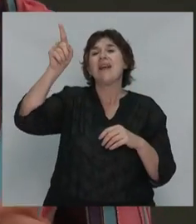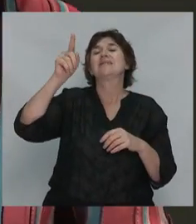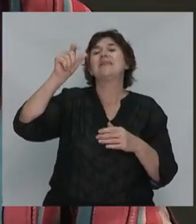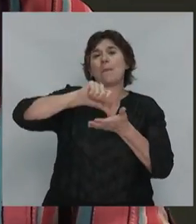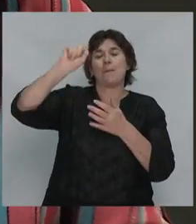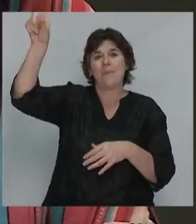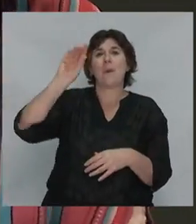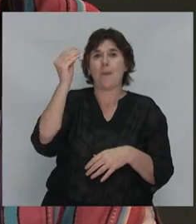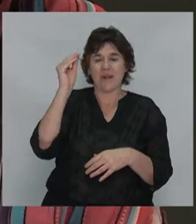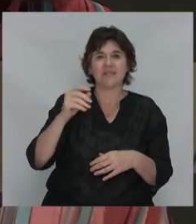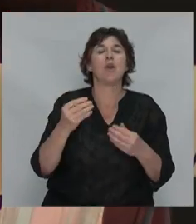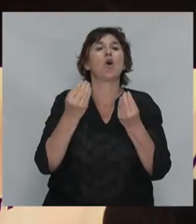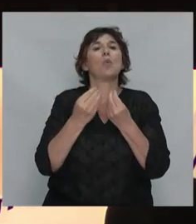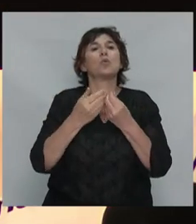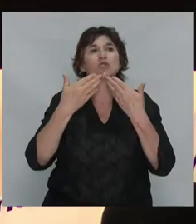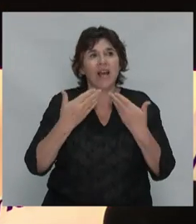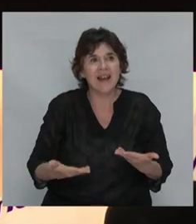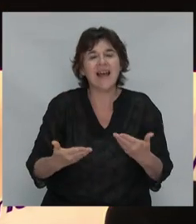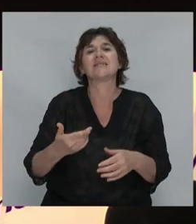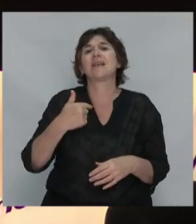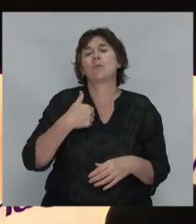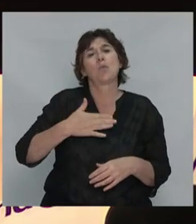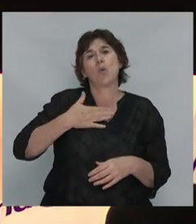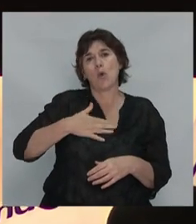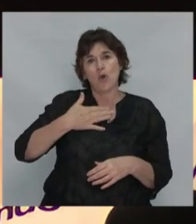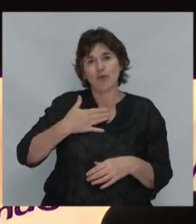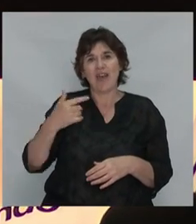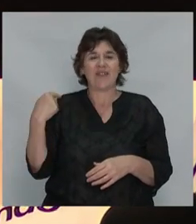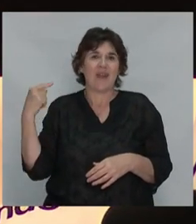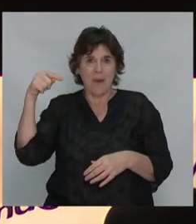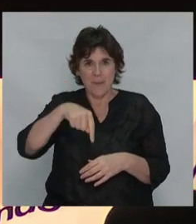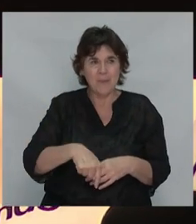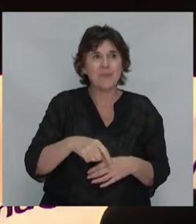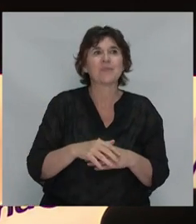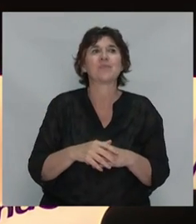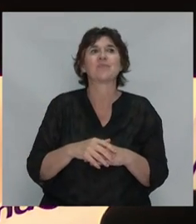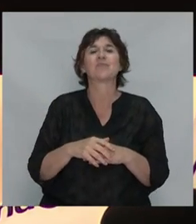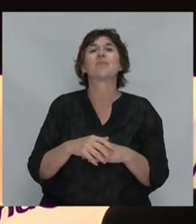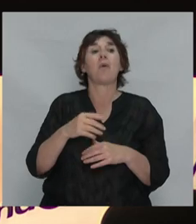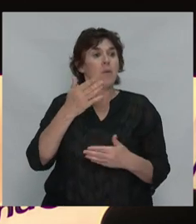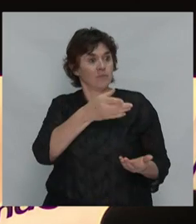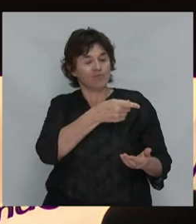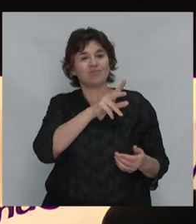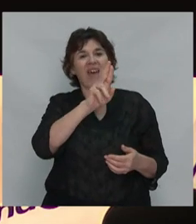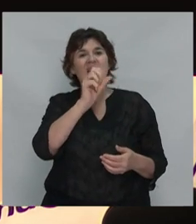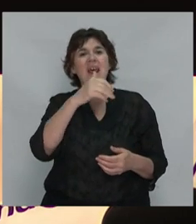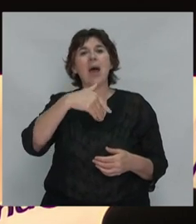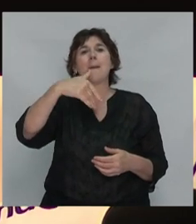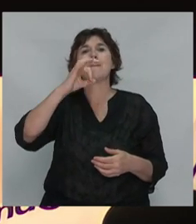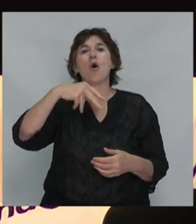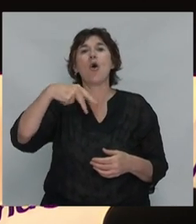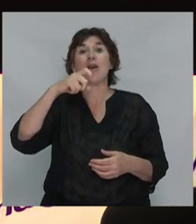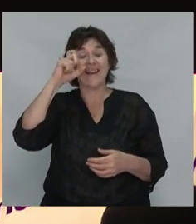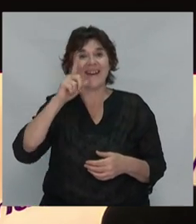gracias karina por estar acá escuchar a jamón ya todas las personas tengo el desafío de